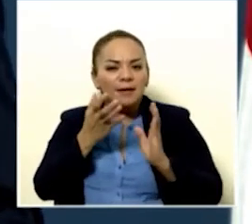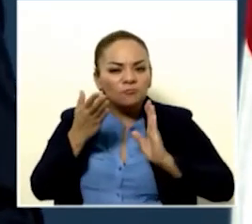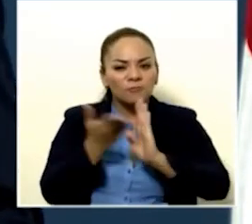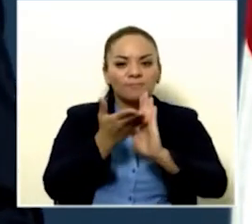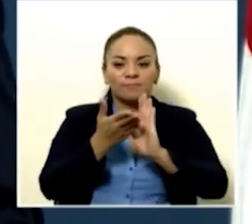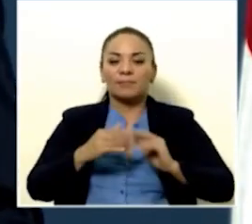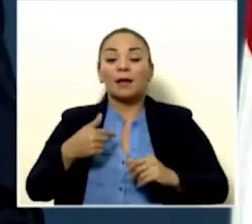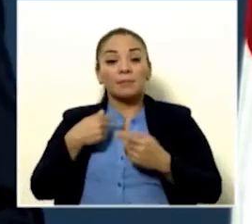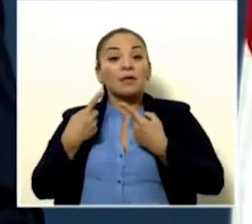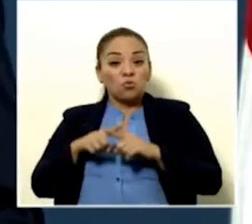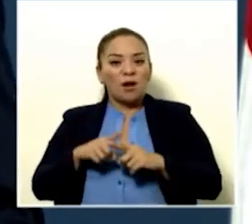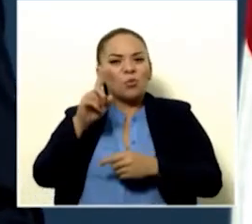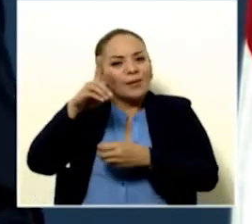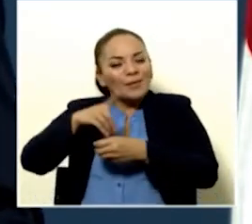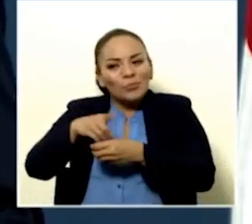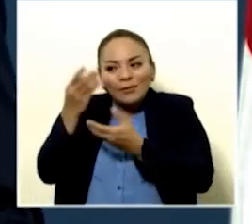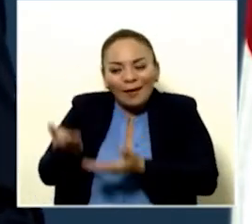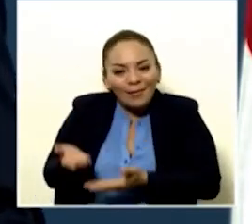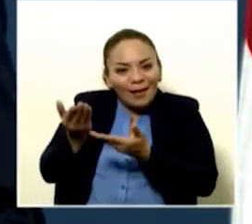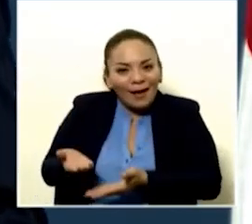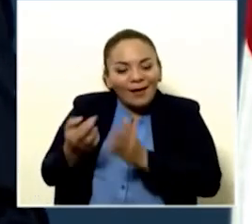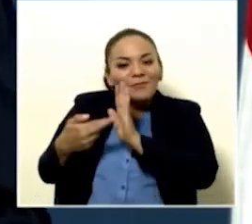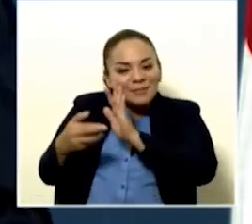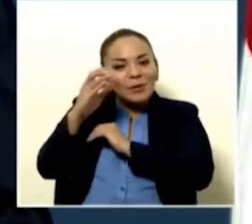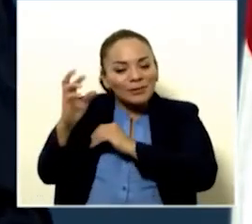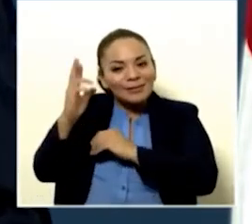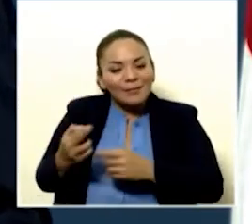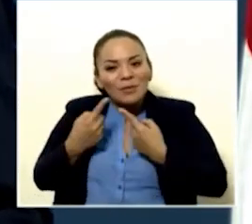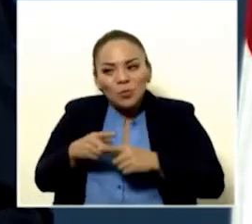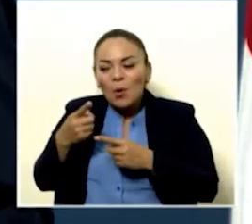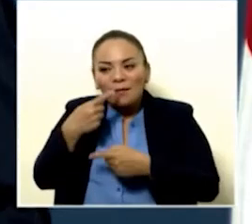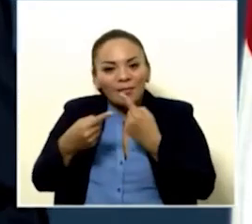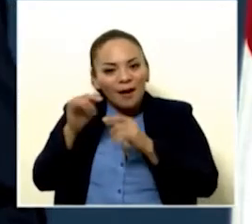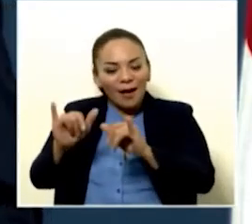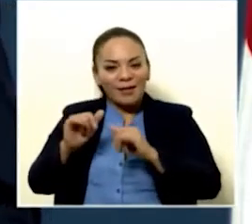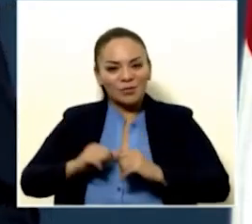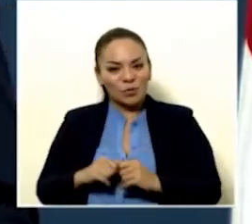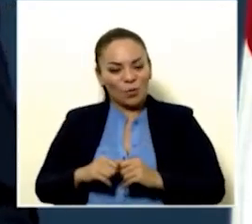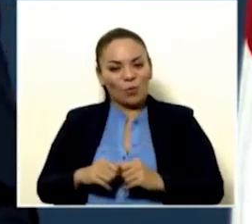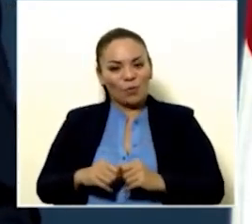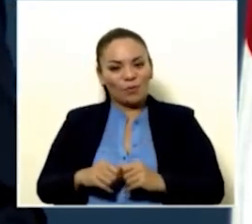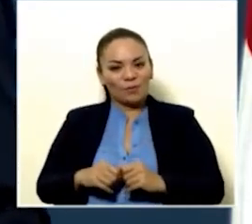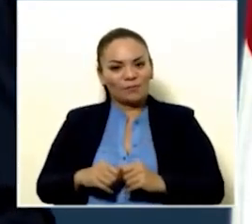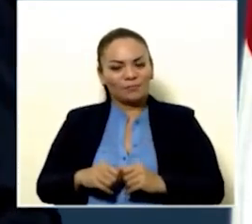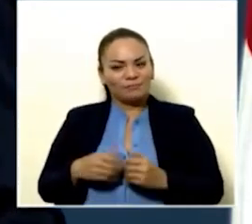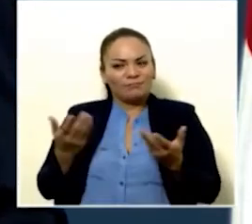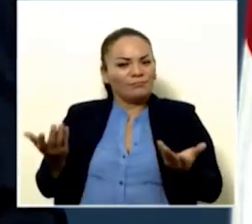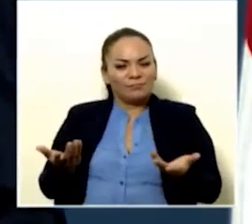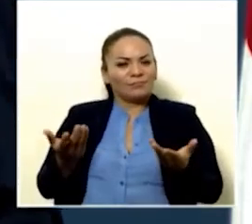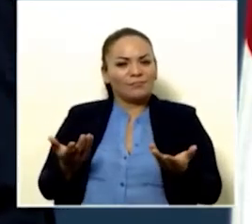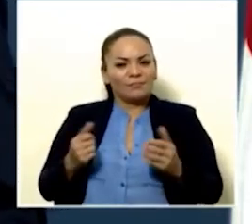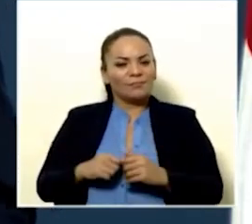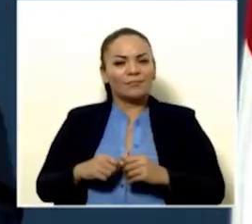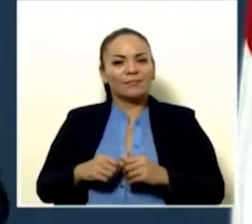una diputada de la República que representa a Costa Rica, uno de los tres poderes, no haya aprovechado una